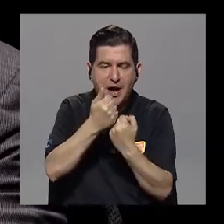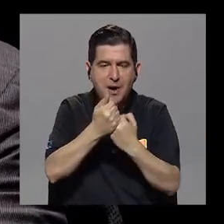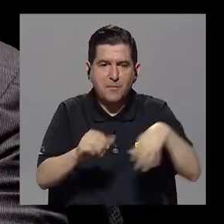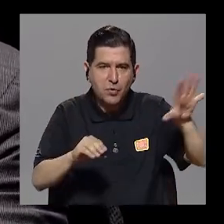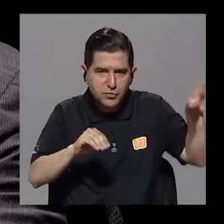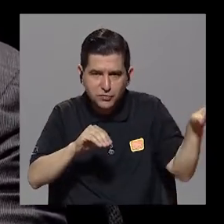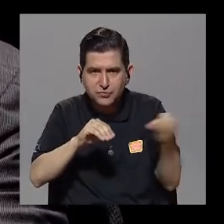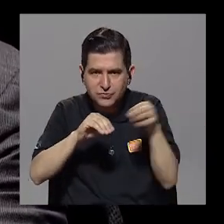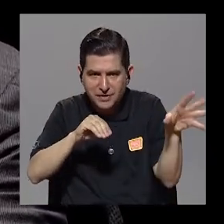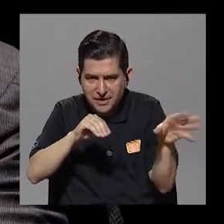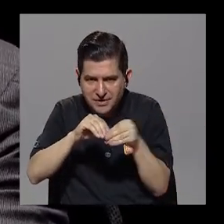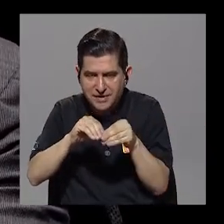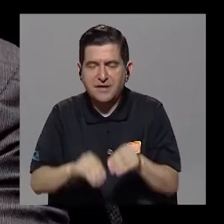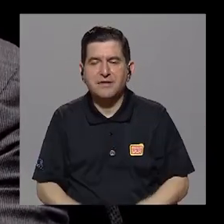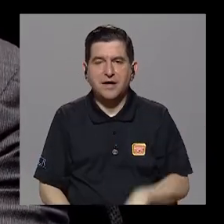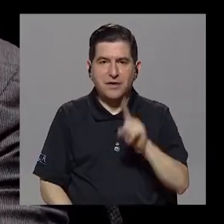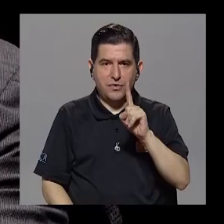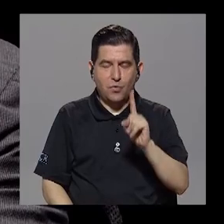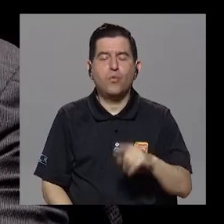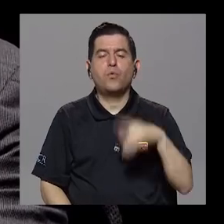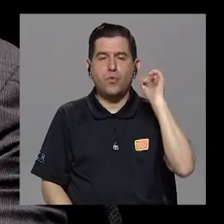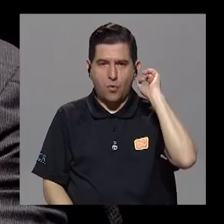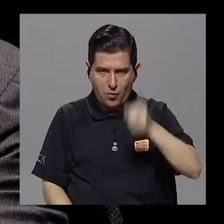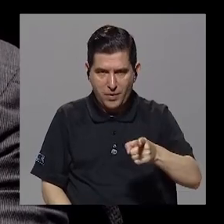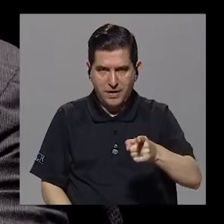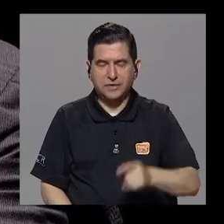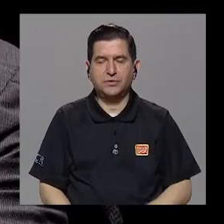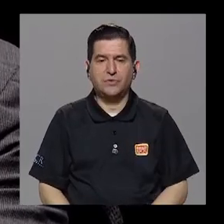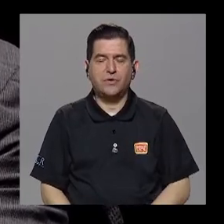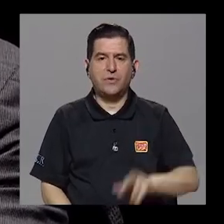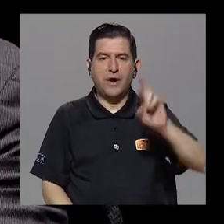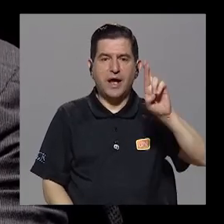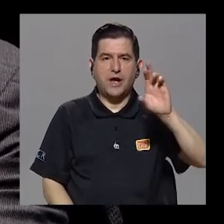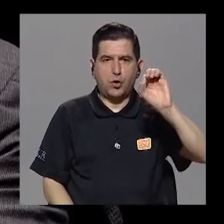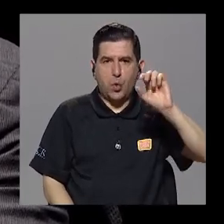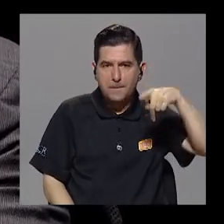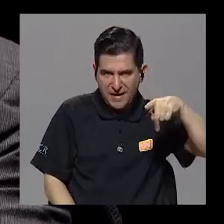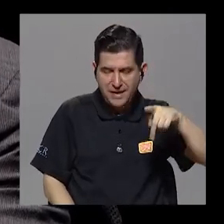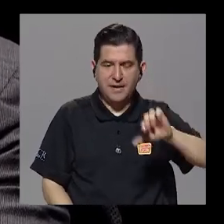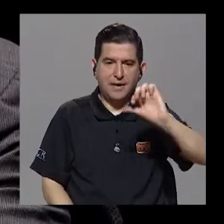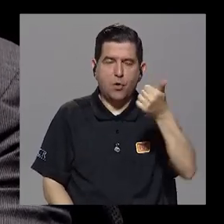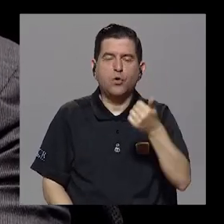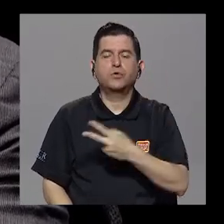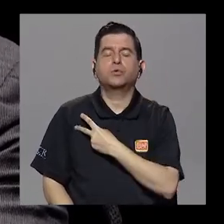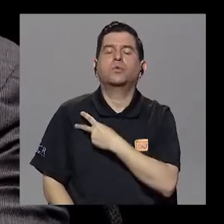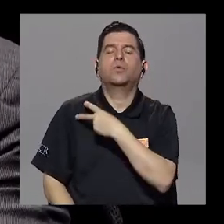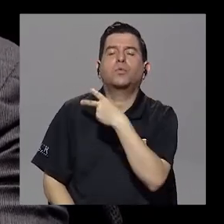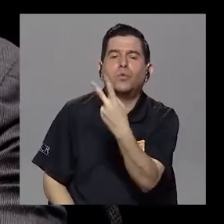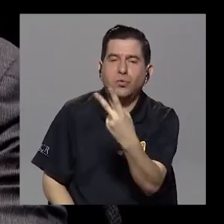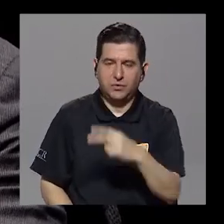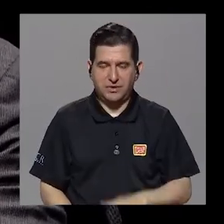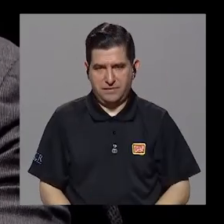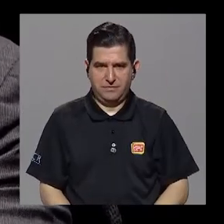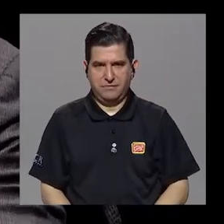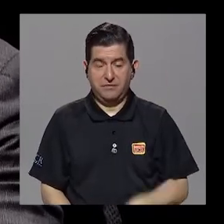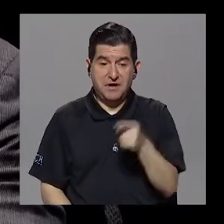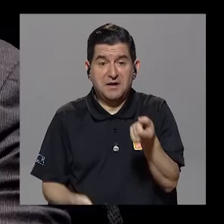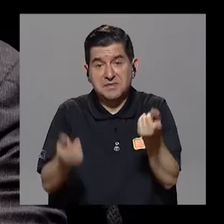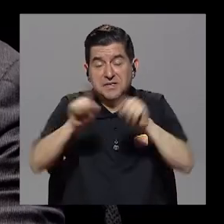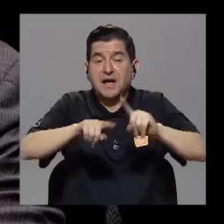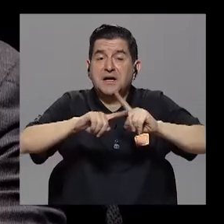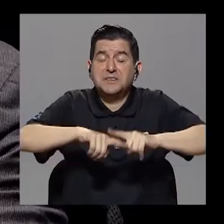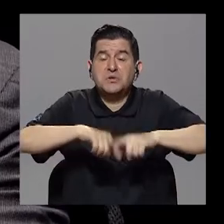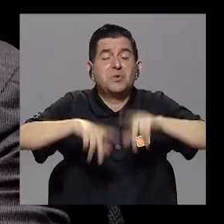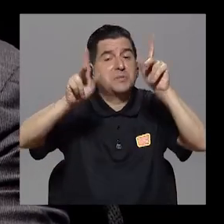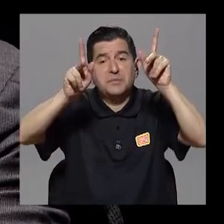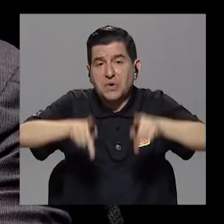adicionales, complementarios. Uno de ellos obligatorio, el ROP, y otro voluntario, que bueno, es voluntario,